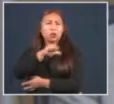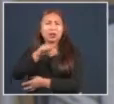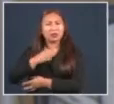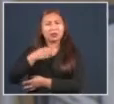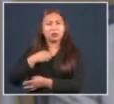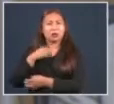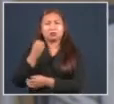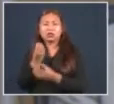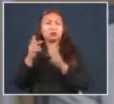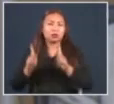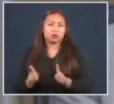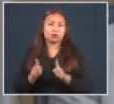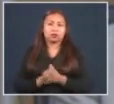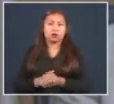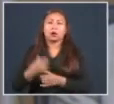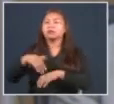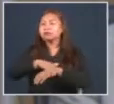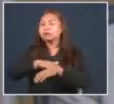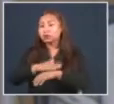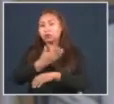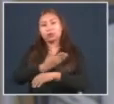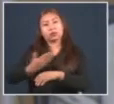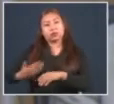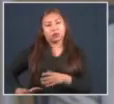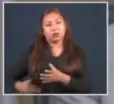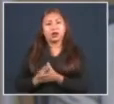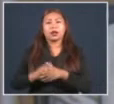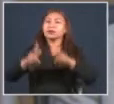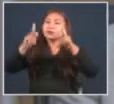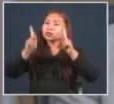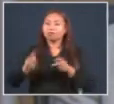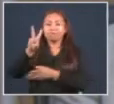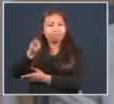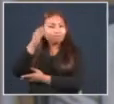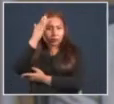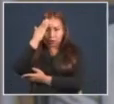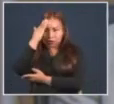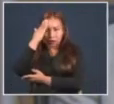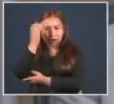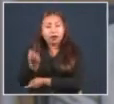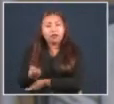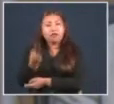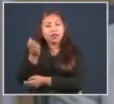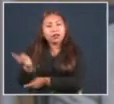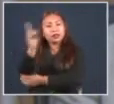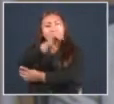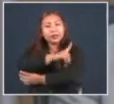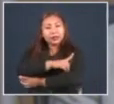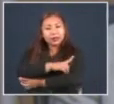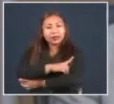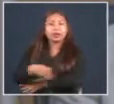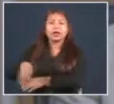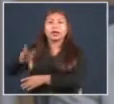país. Por favor, señor presidente, la gente no sabe que faltan días para irnos y el 30